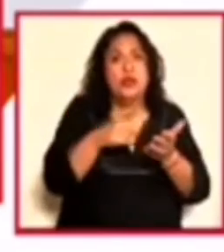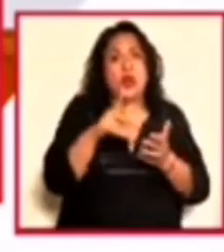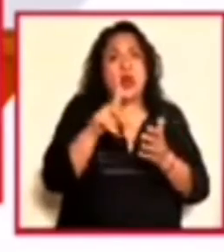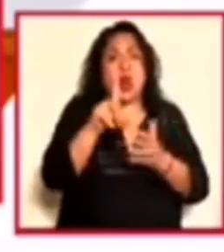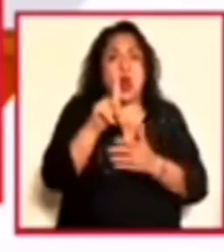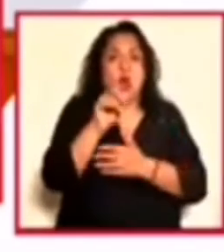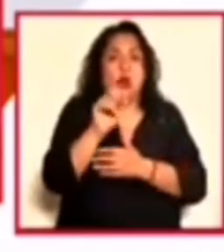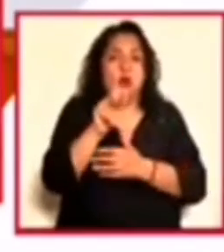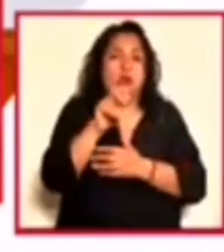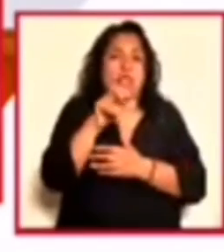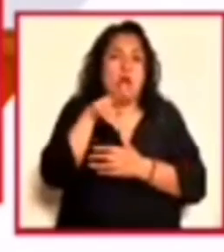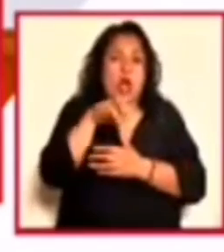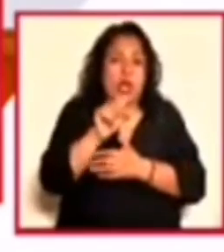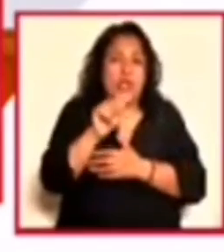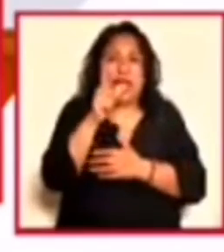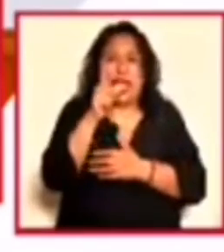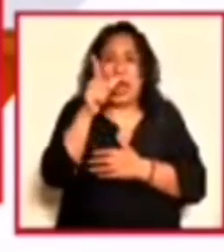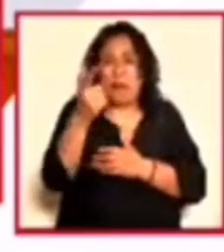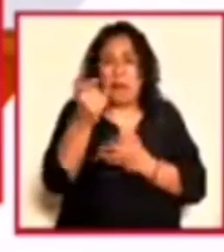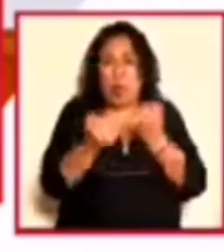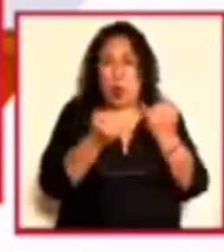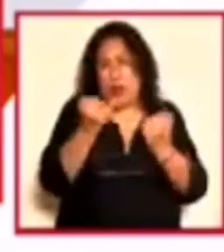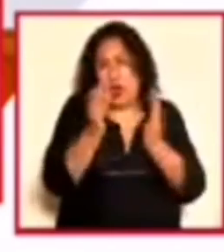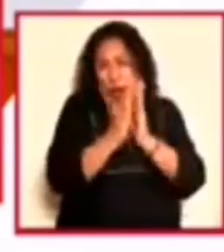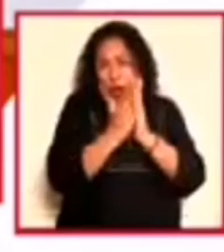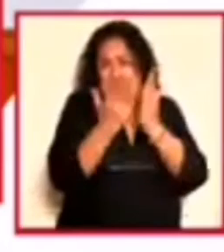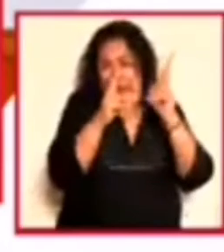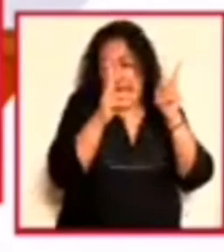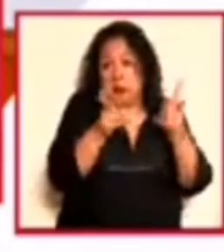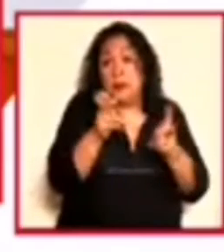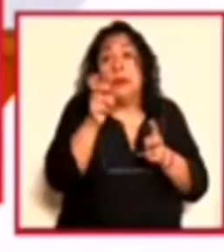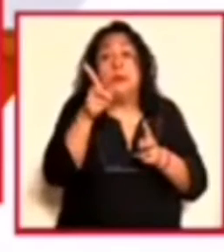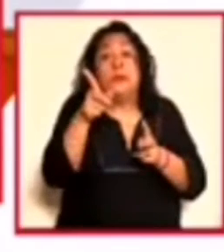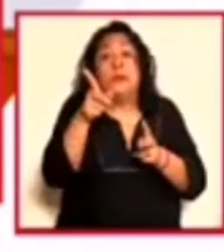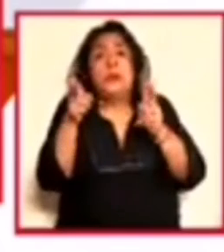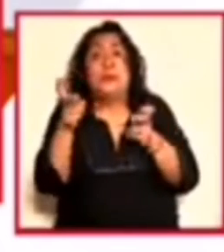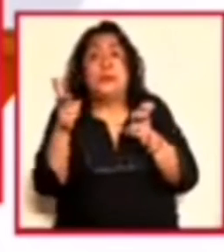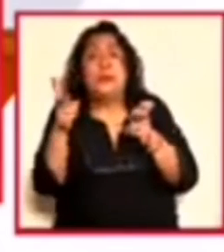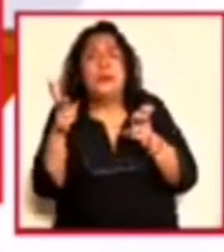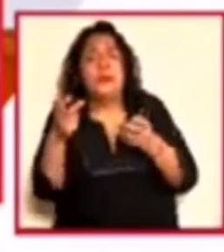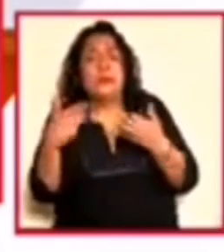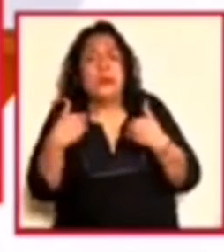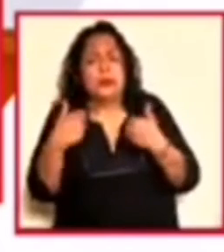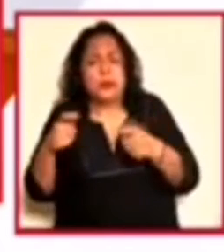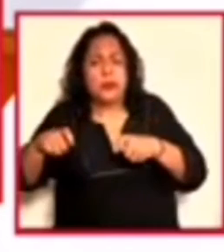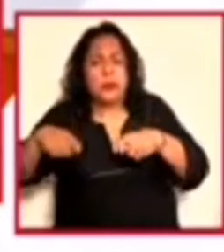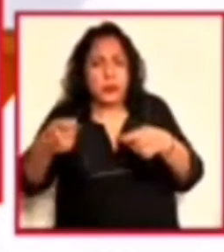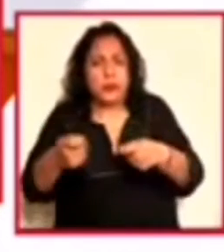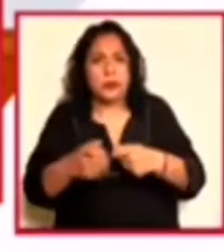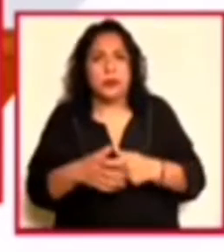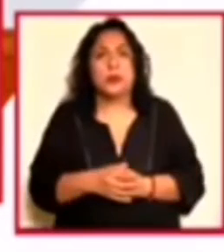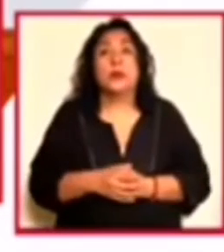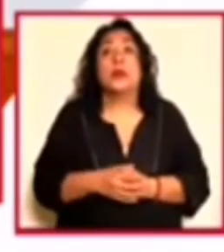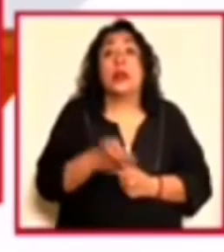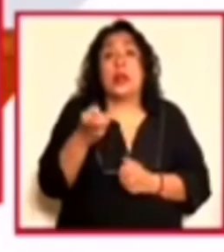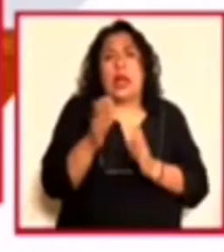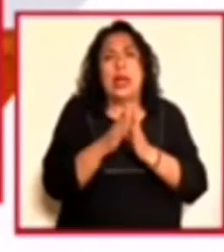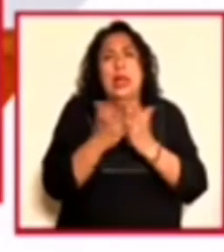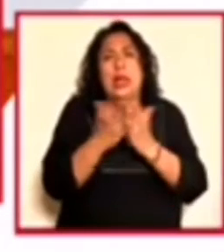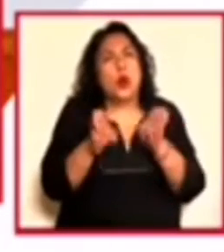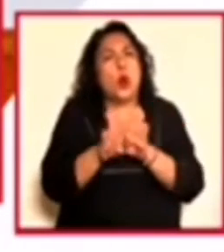el alma del juego. No así, temas que no contribuyen a entender al creador y su legado. No es un libro de